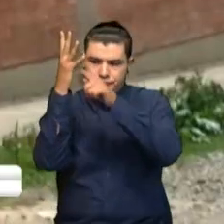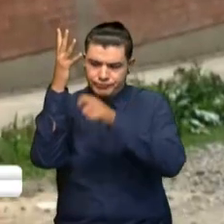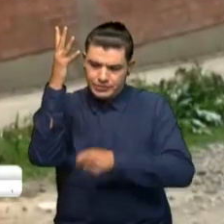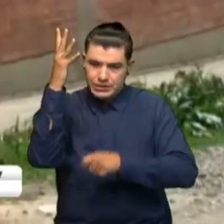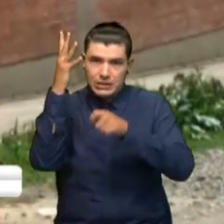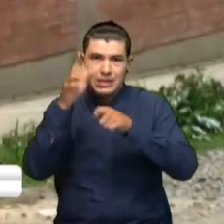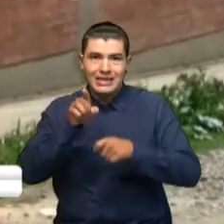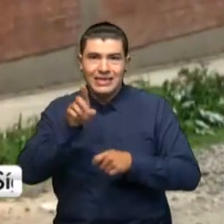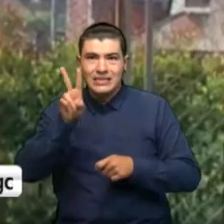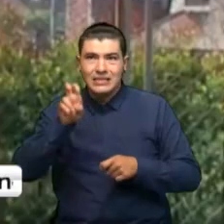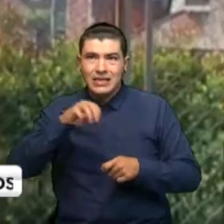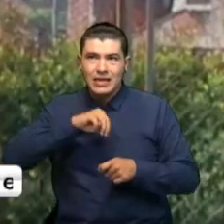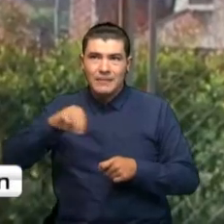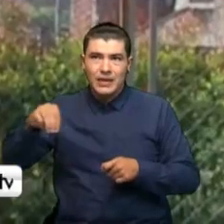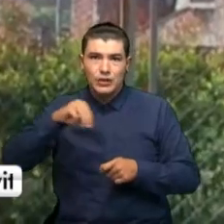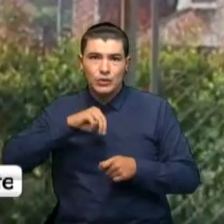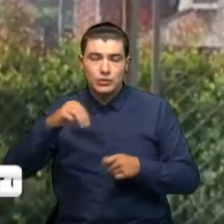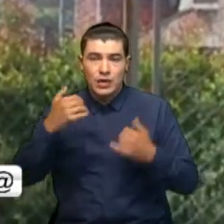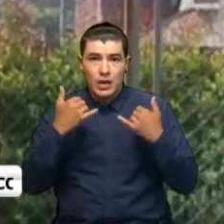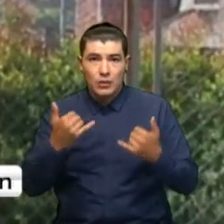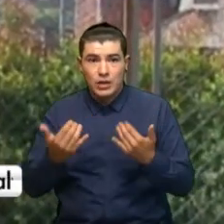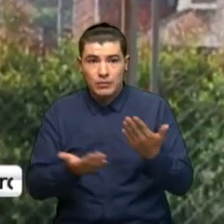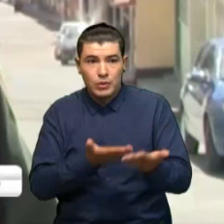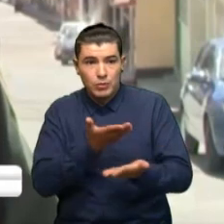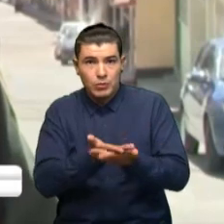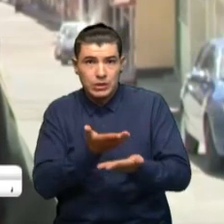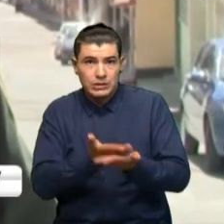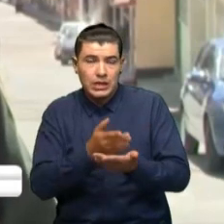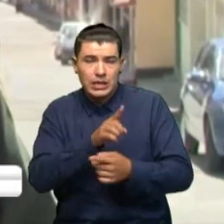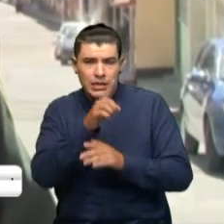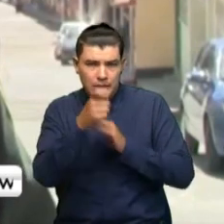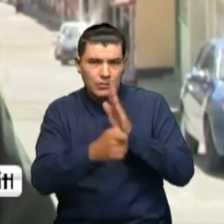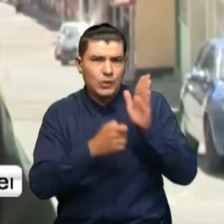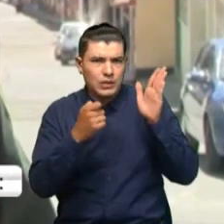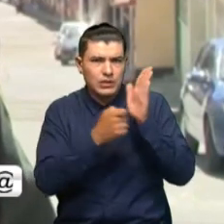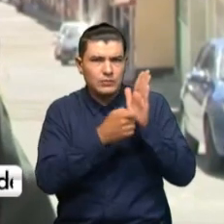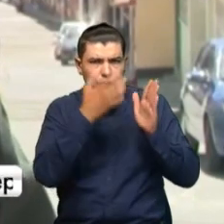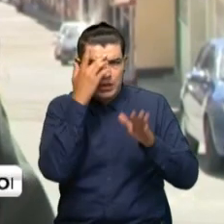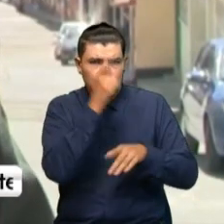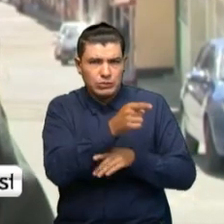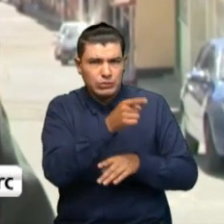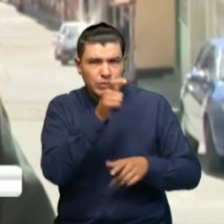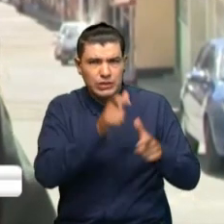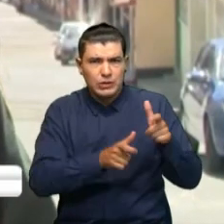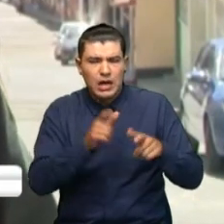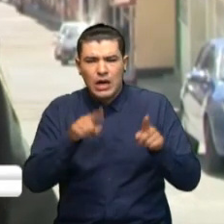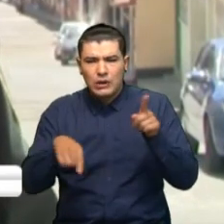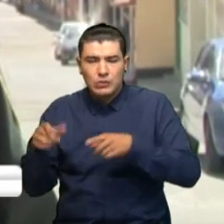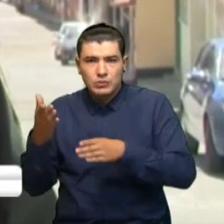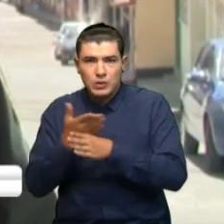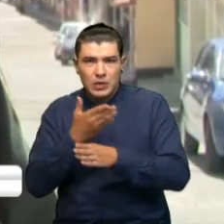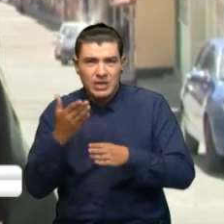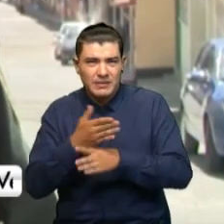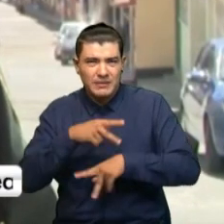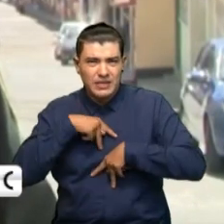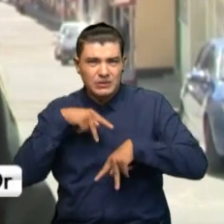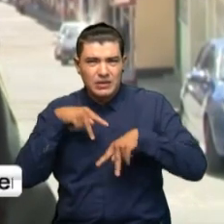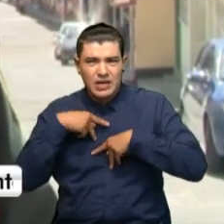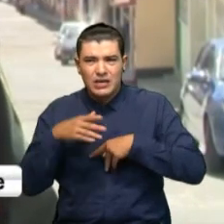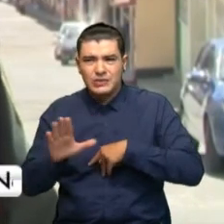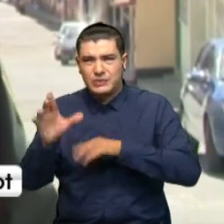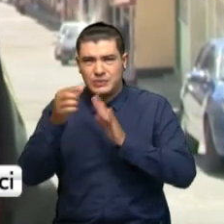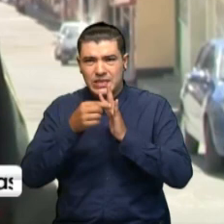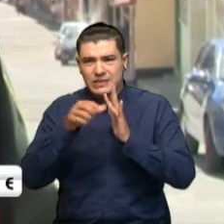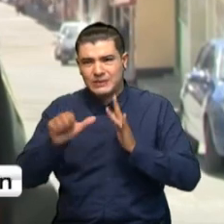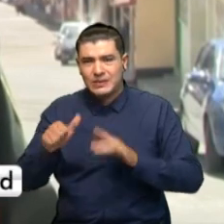se está presentando de pronto algunas hipótesis sobre la persona tenía algunas inconvenientes con la esposa que al